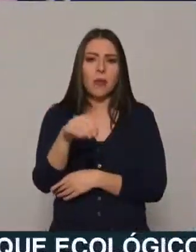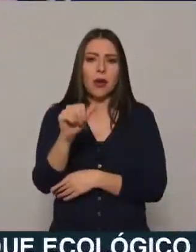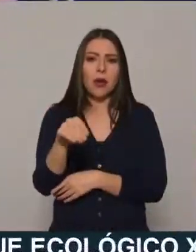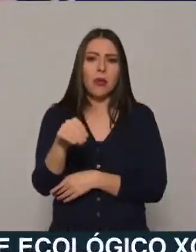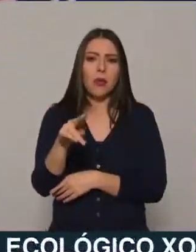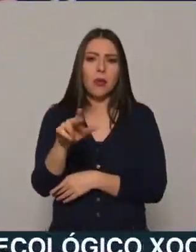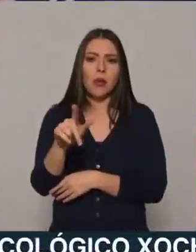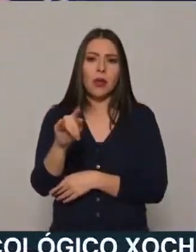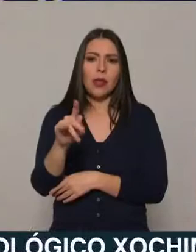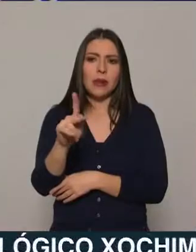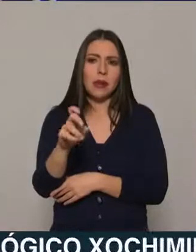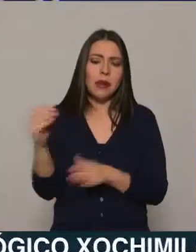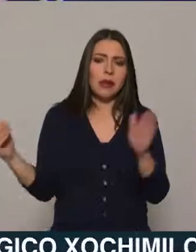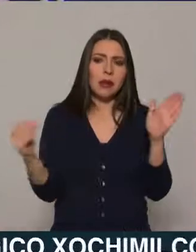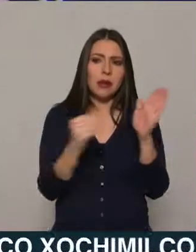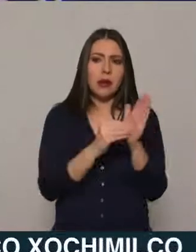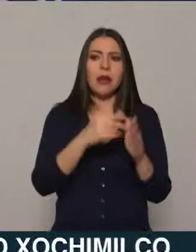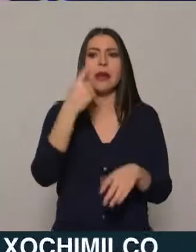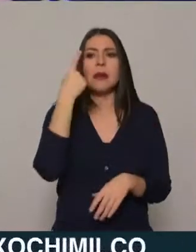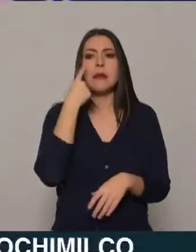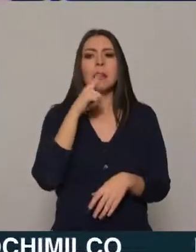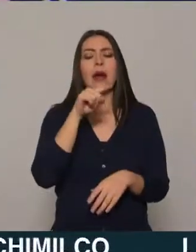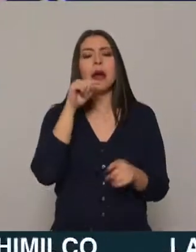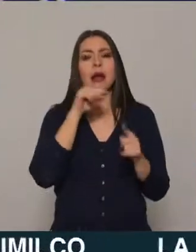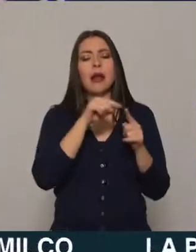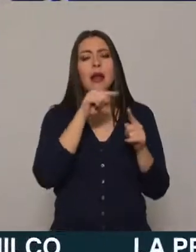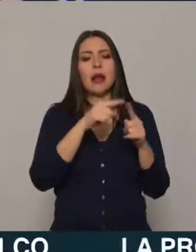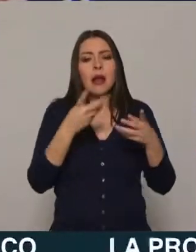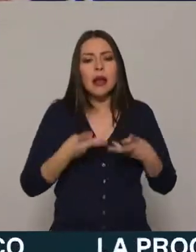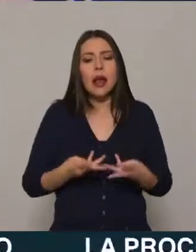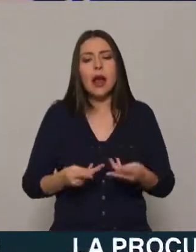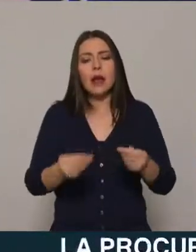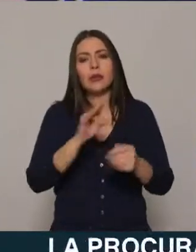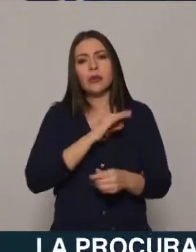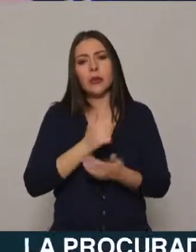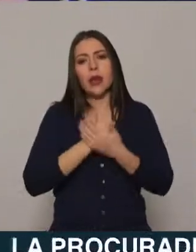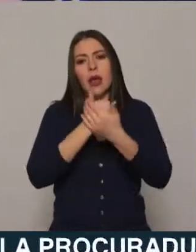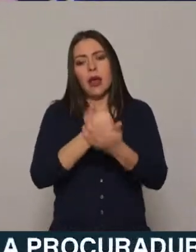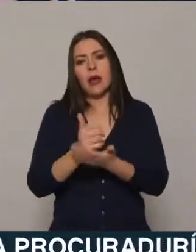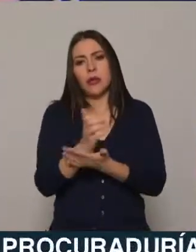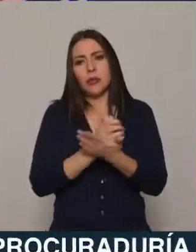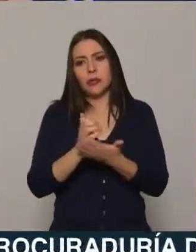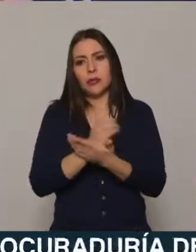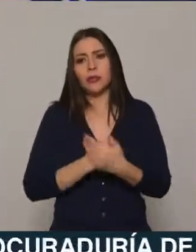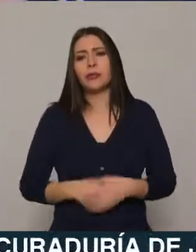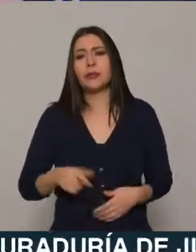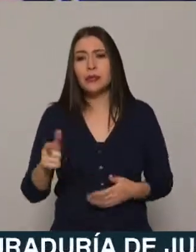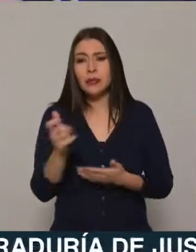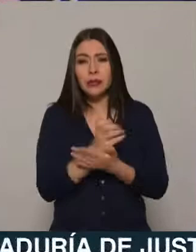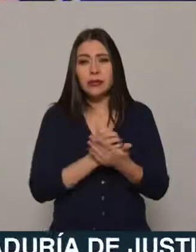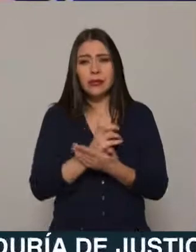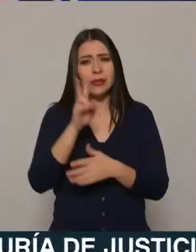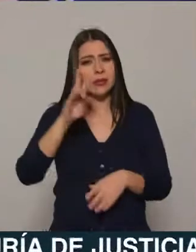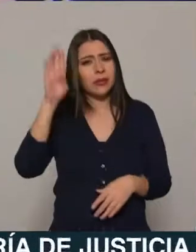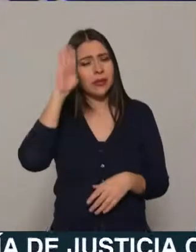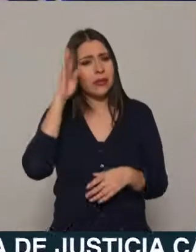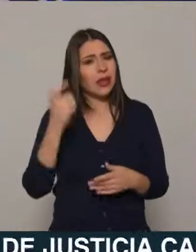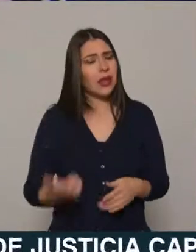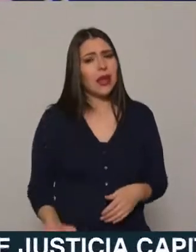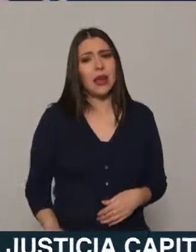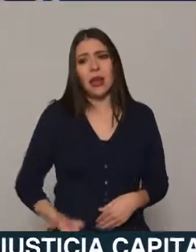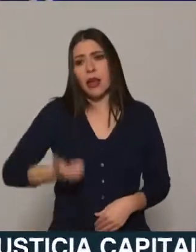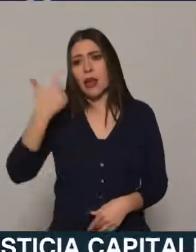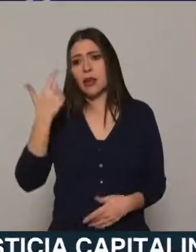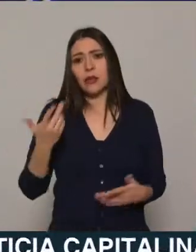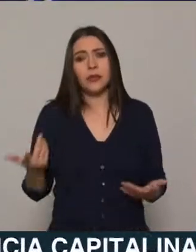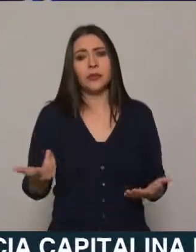cáncer terrible y sobre todo lo que genera en gastos, porque las quimios son carísimas. Entonces, desgraciadamente,